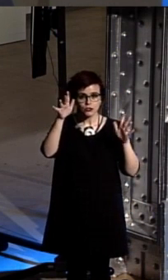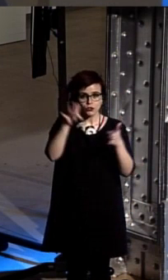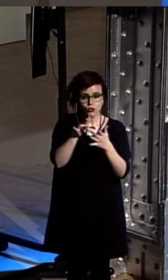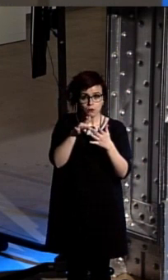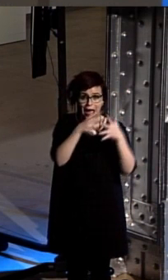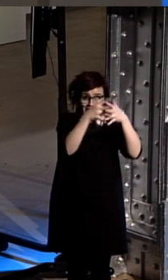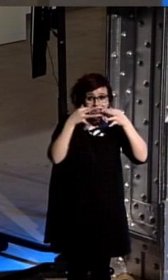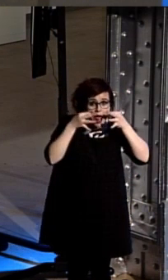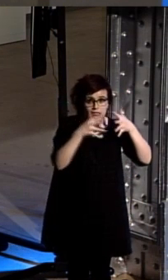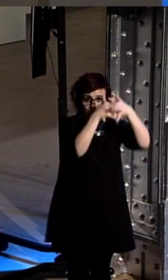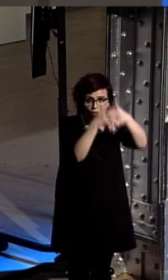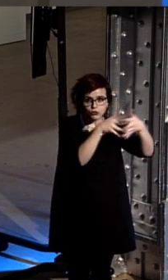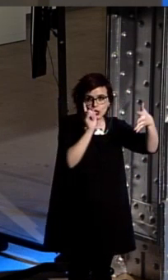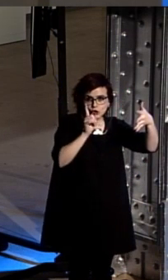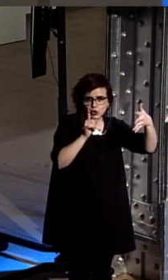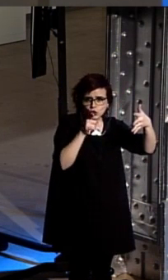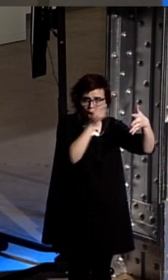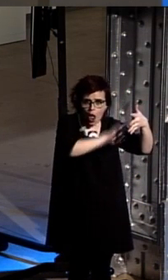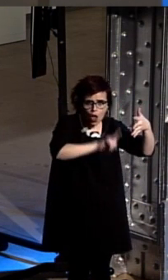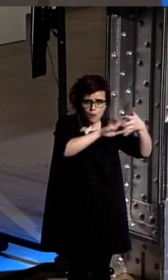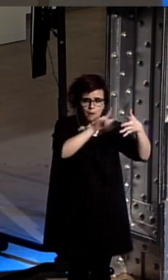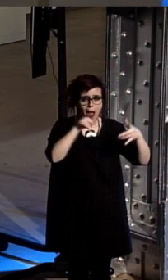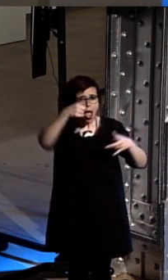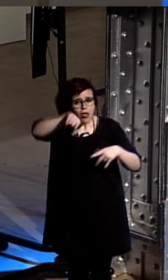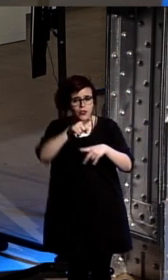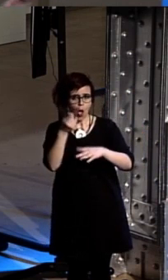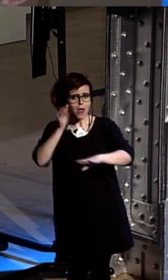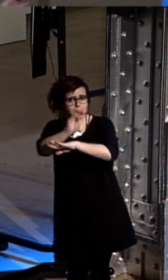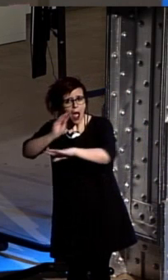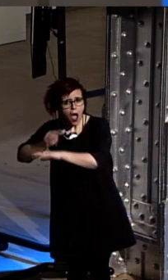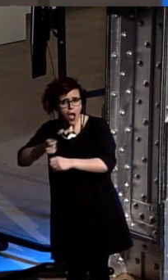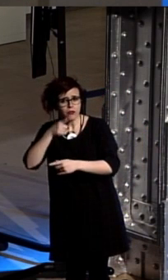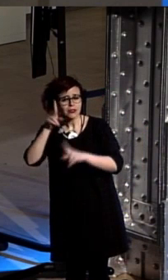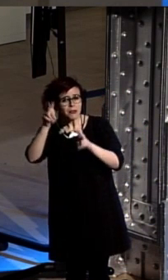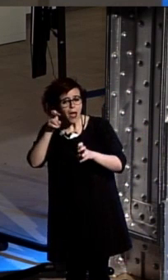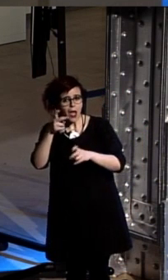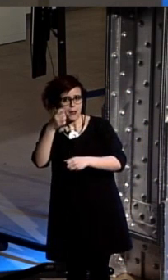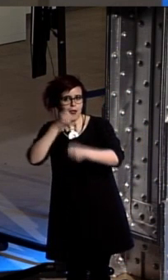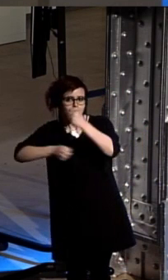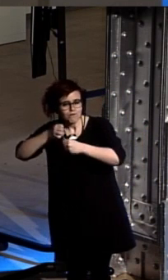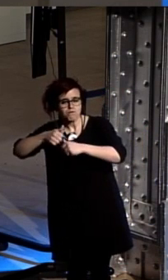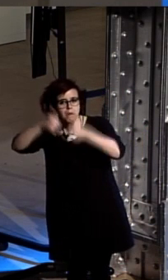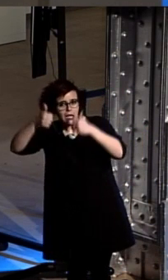innovación fuera de Estados Unidos que dentro, porque las empresas de neuromarketing que quedaron